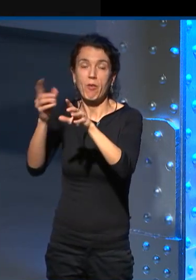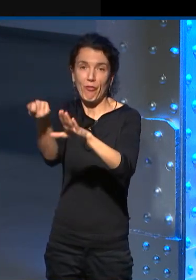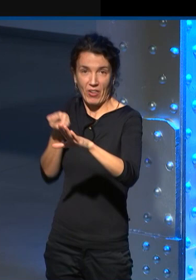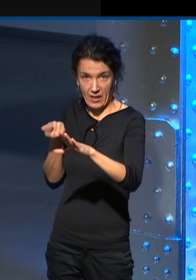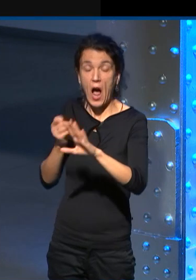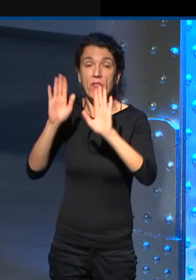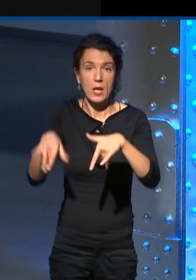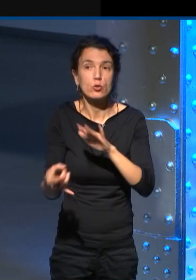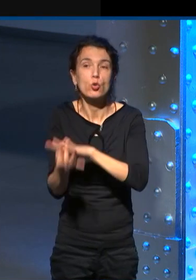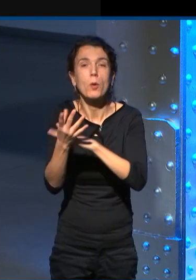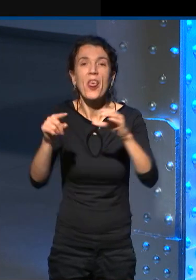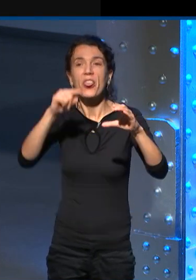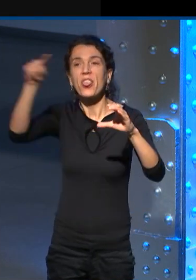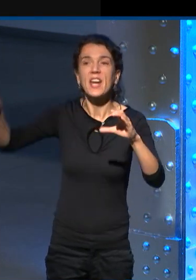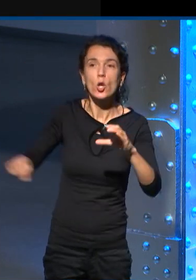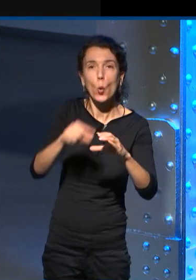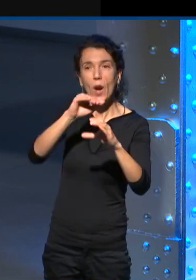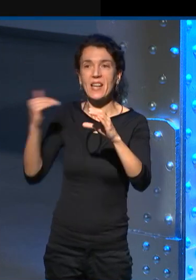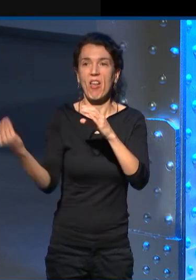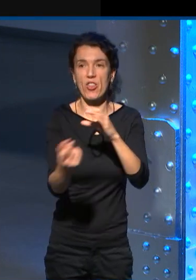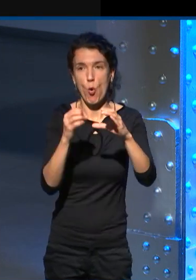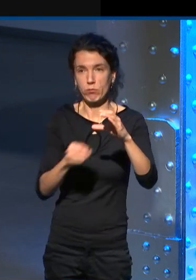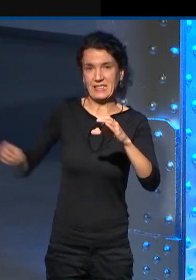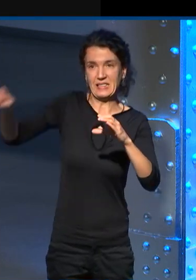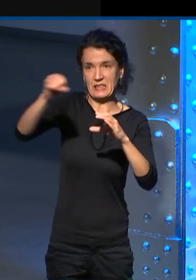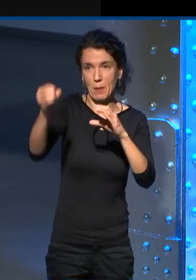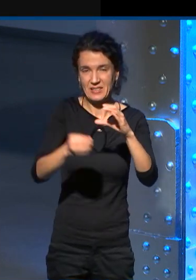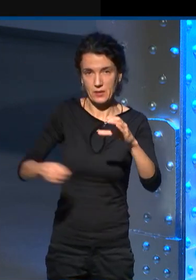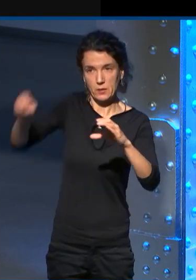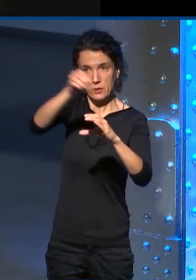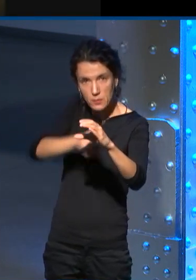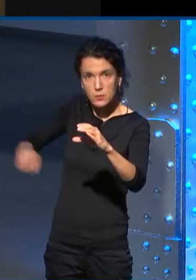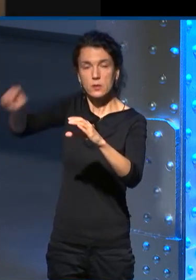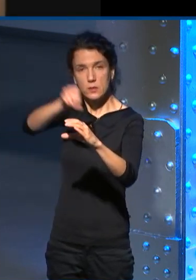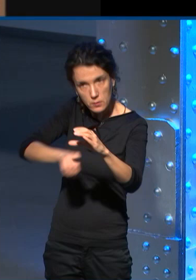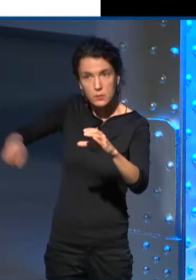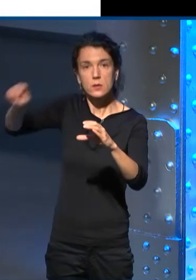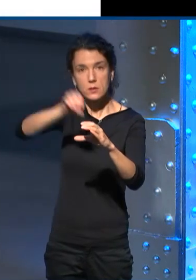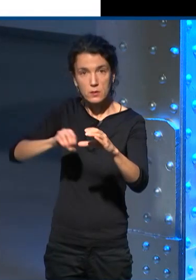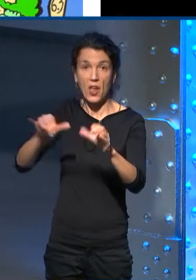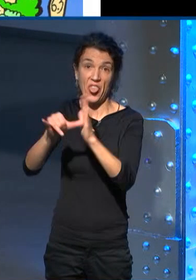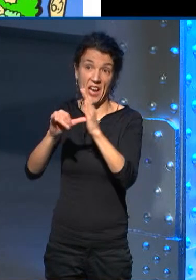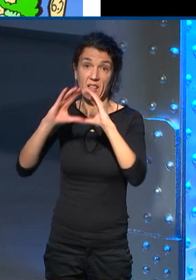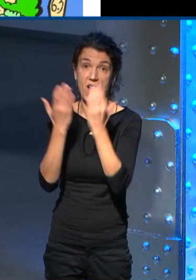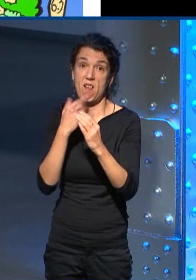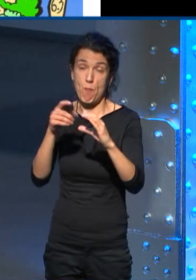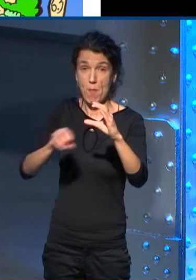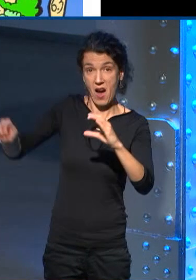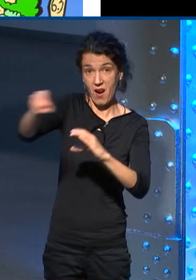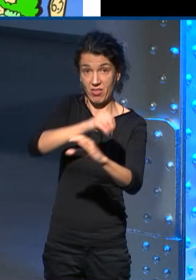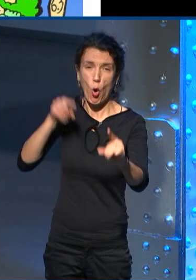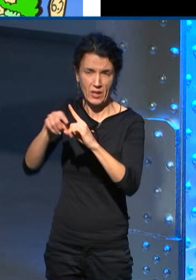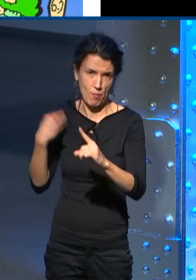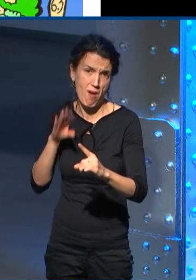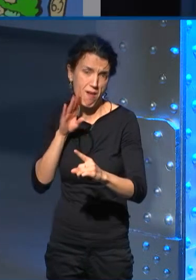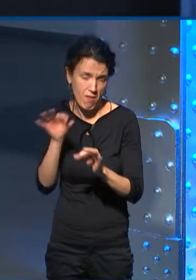se conoce como la circularización de la órbita. La vamos haciendo cada vez más circular y nos quedamos girando en torno al planeta, que es lo que pretendíamos.